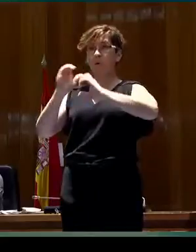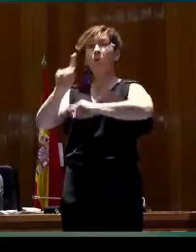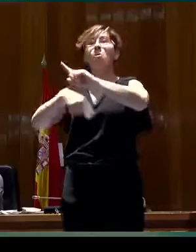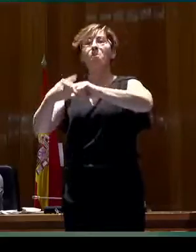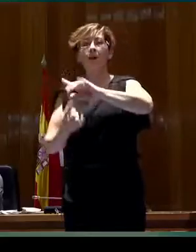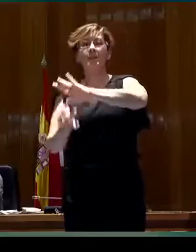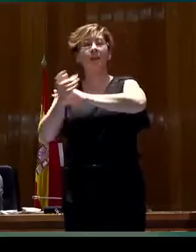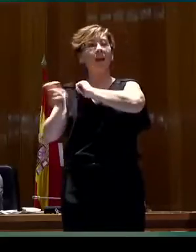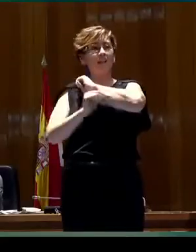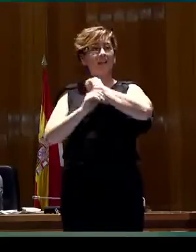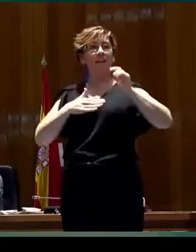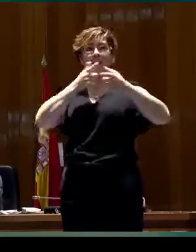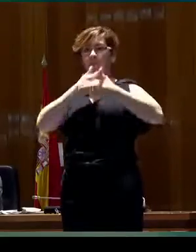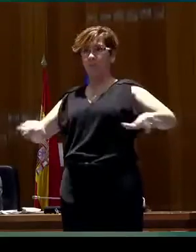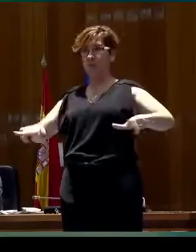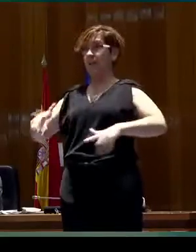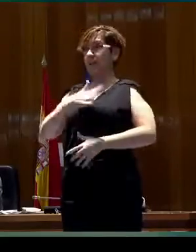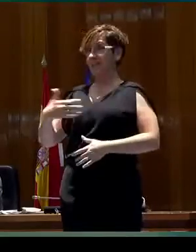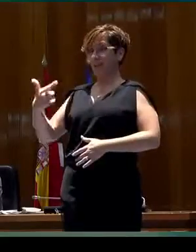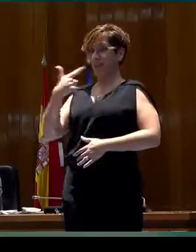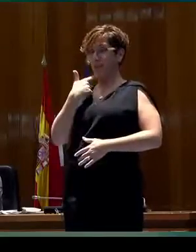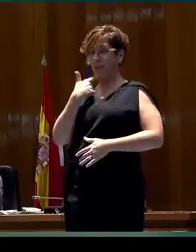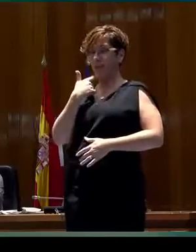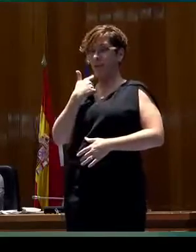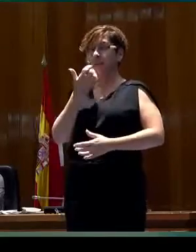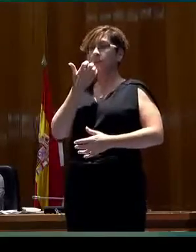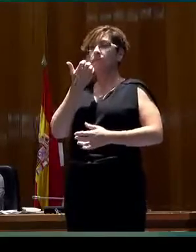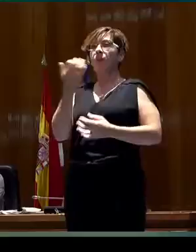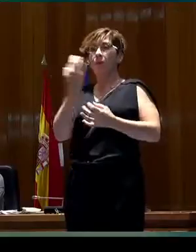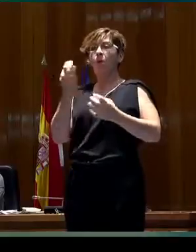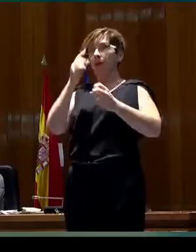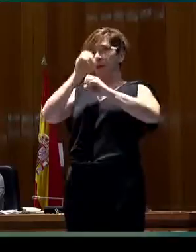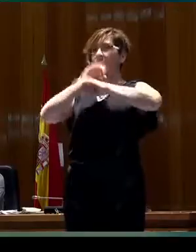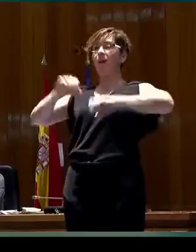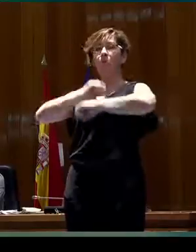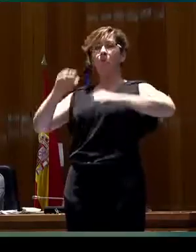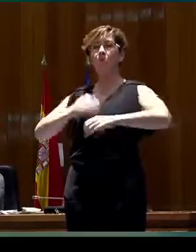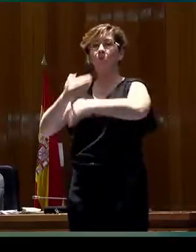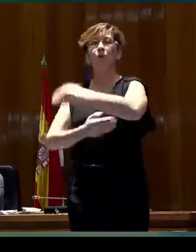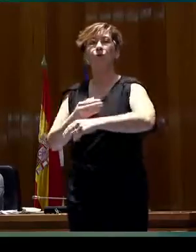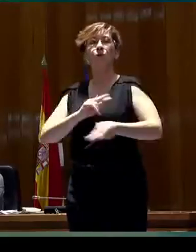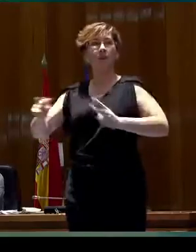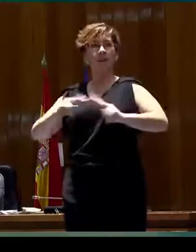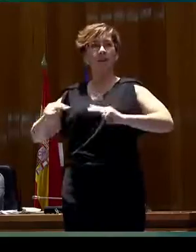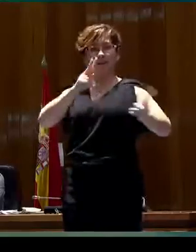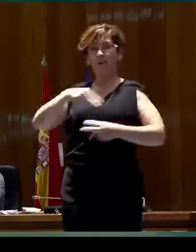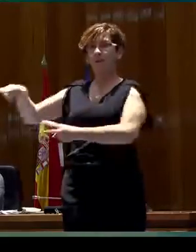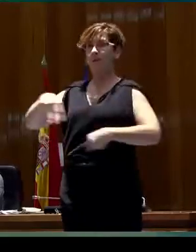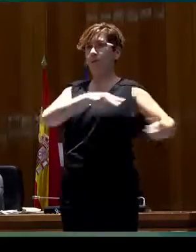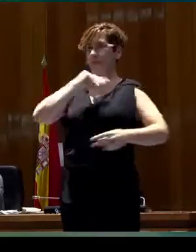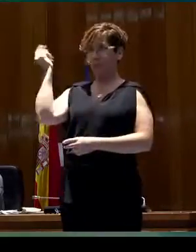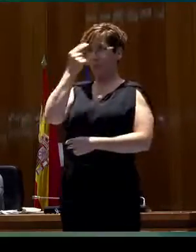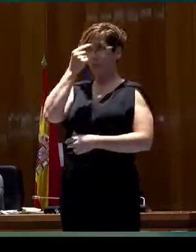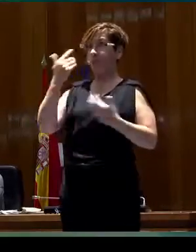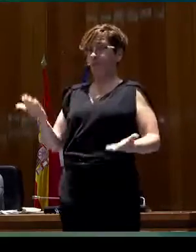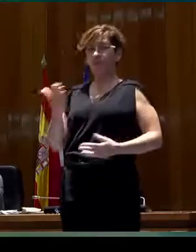lingüísticas textuales, es decir, solventar un problema interpretativo. En este sentido, los profesionales pues